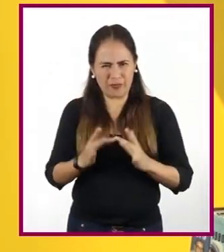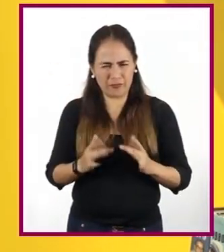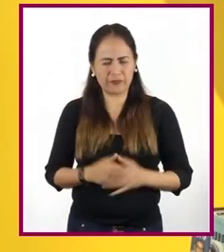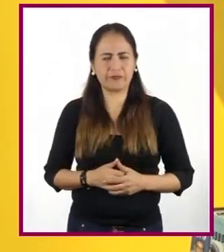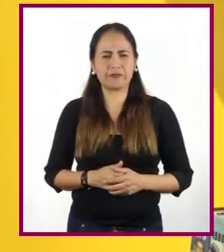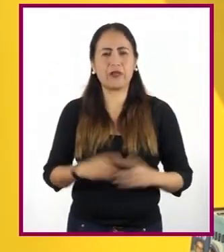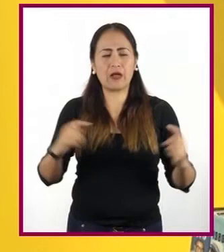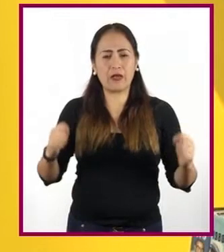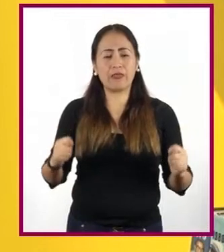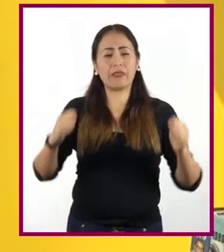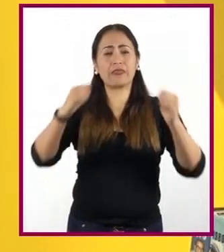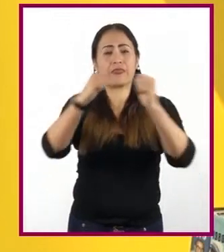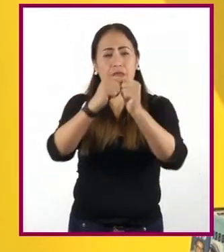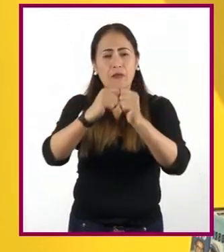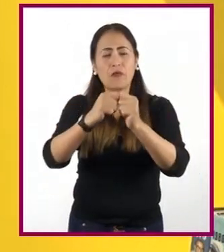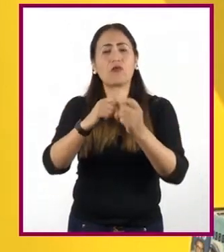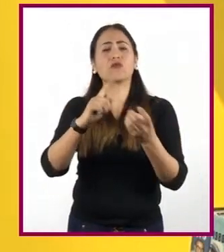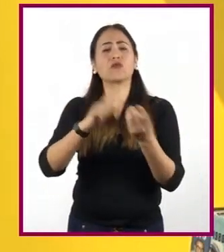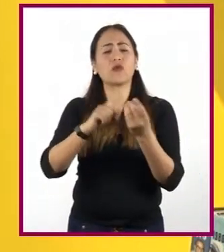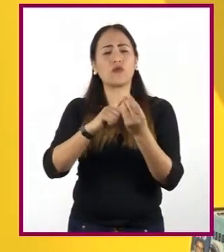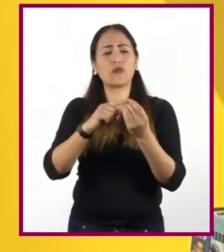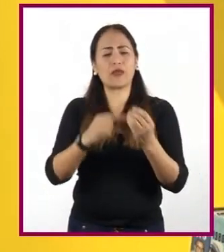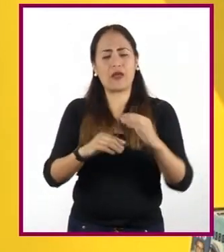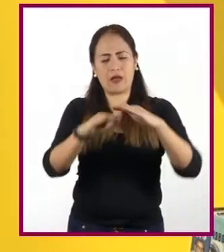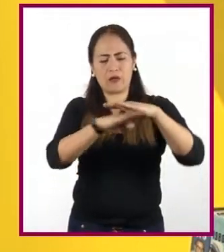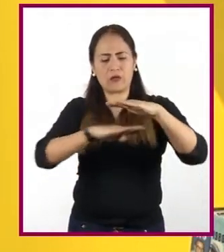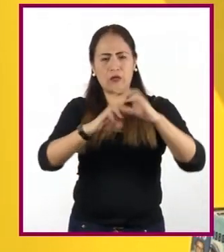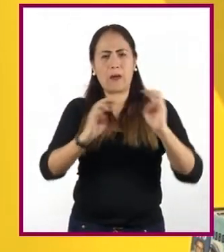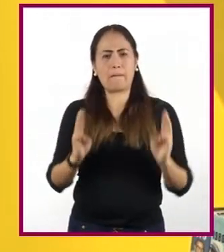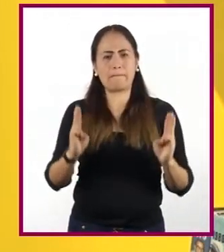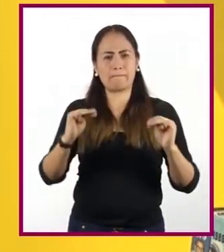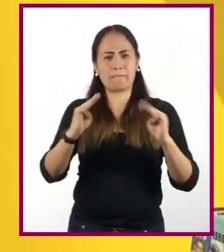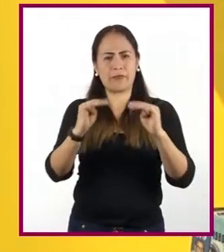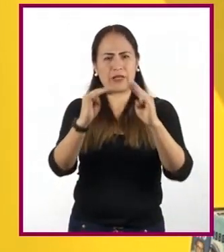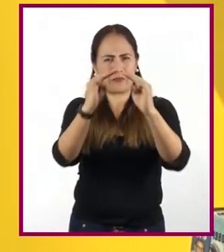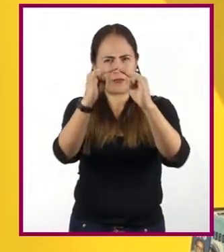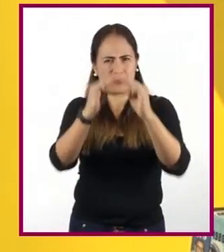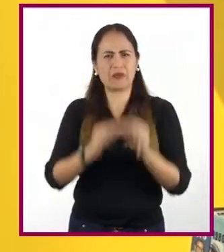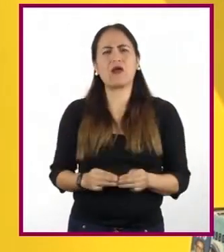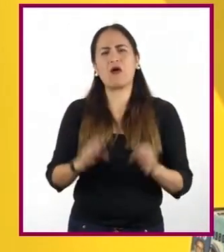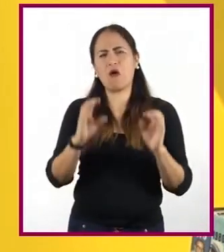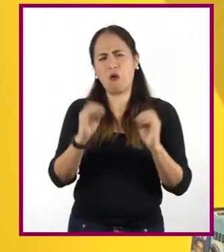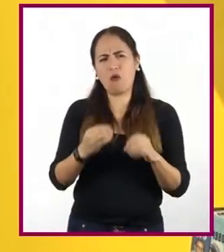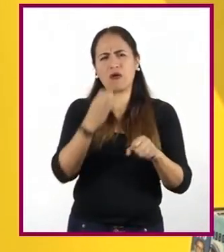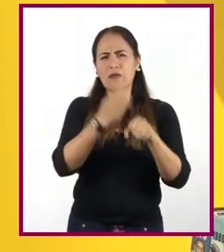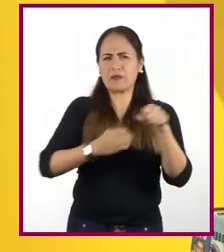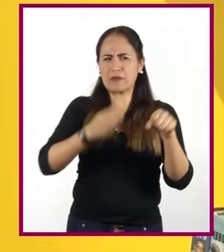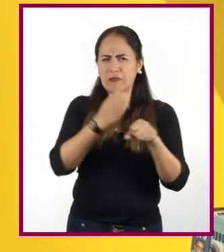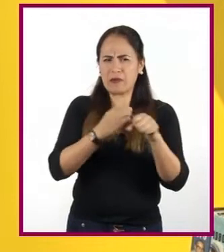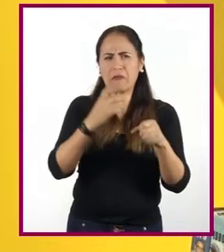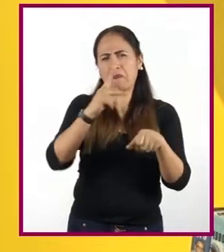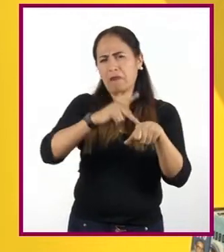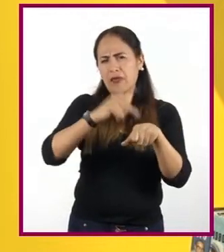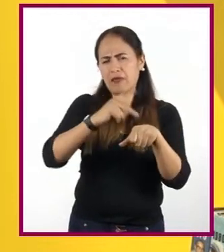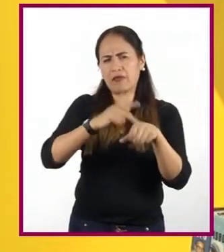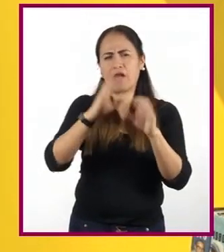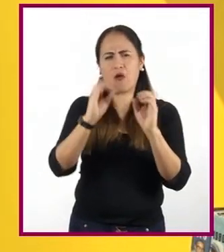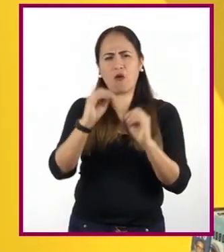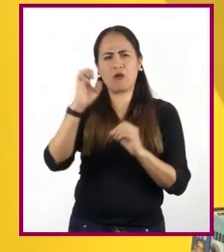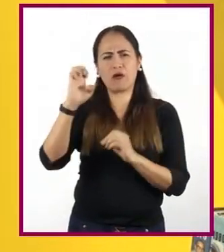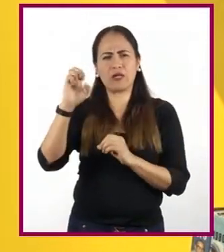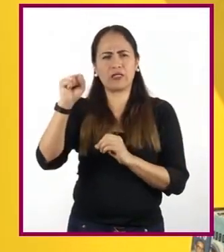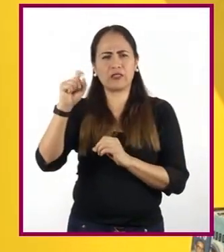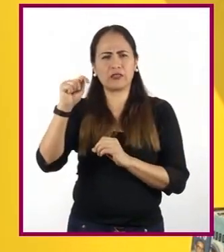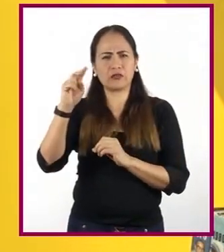edificaron sobre pirámides y fueron decorados con bajorrelieves tallados en piedra o hechos en estuco. Ambos relataban